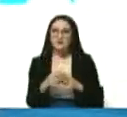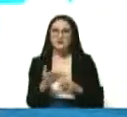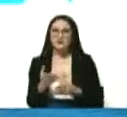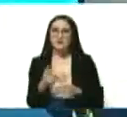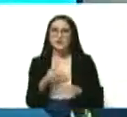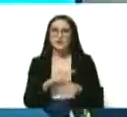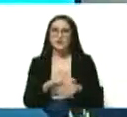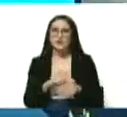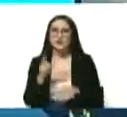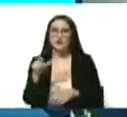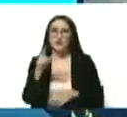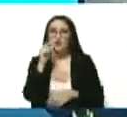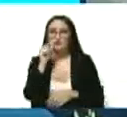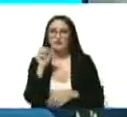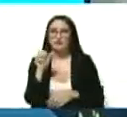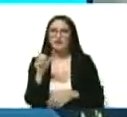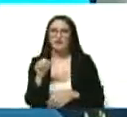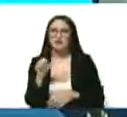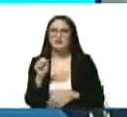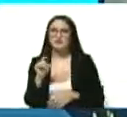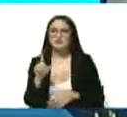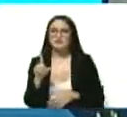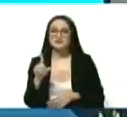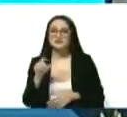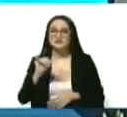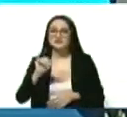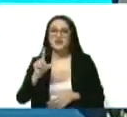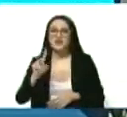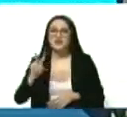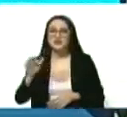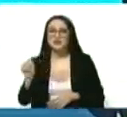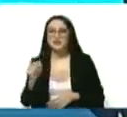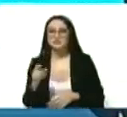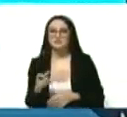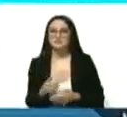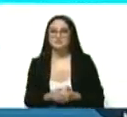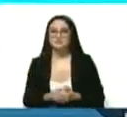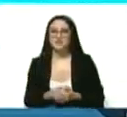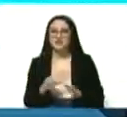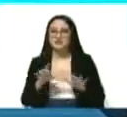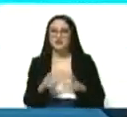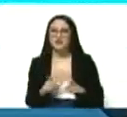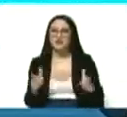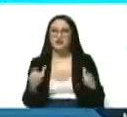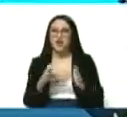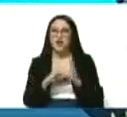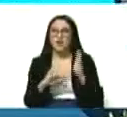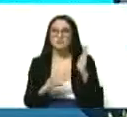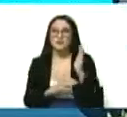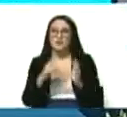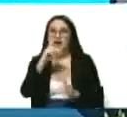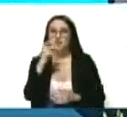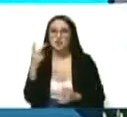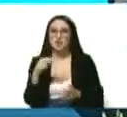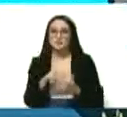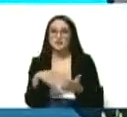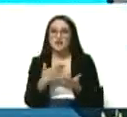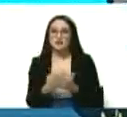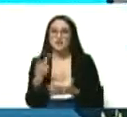doctor Silva Calderón, como ya ustedes escuchaban. Quien fuera secretario general de la OPEP del año 2000 al